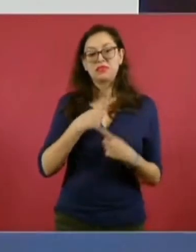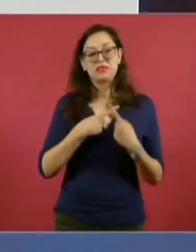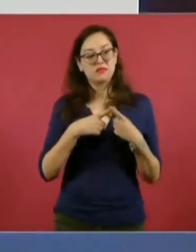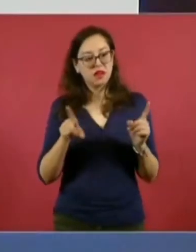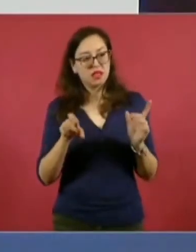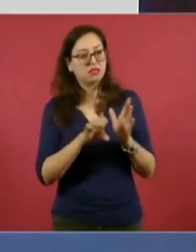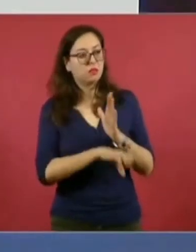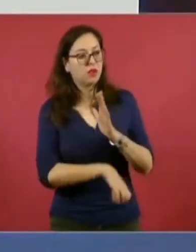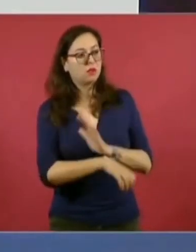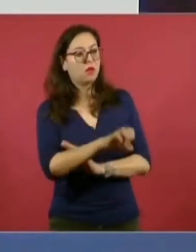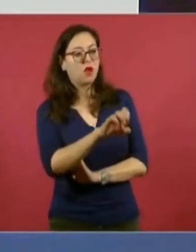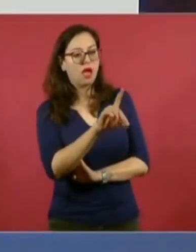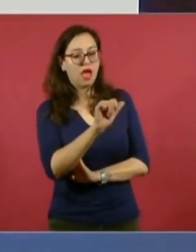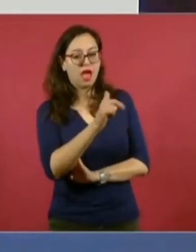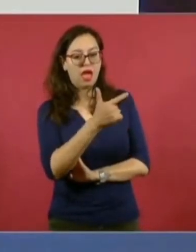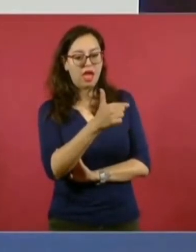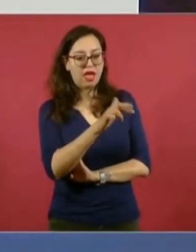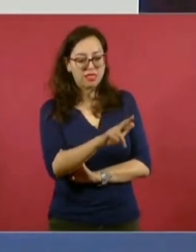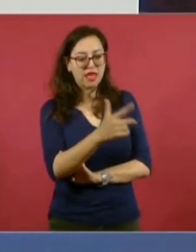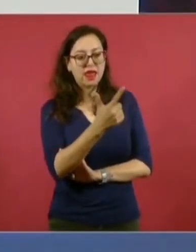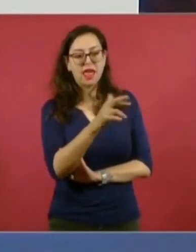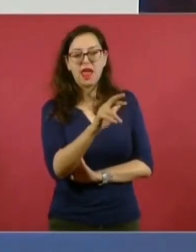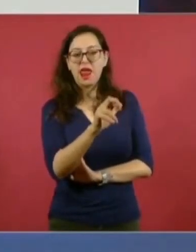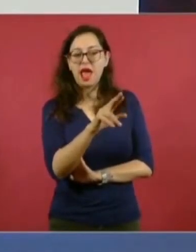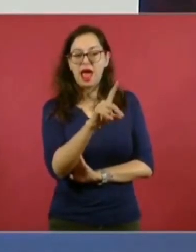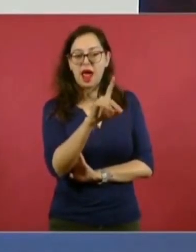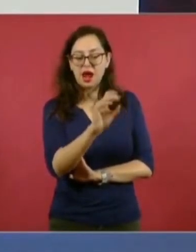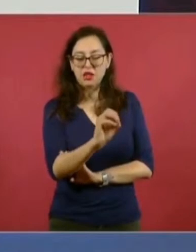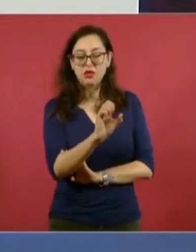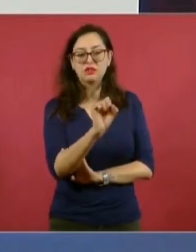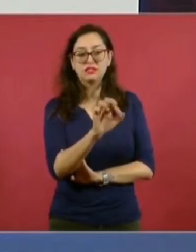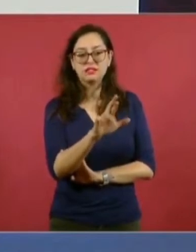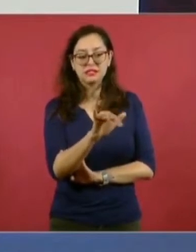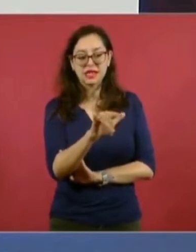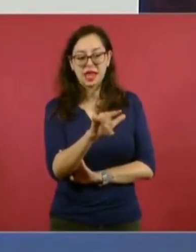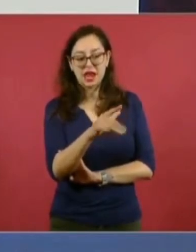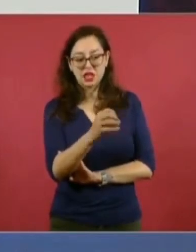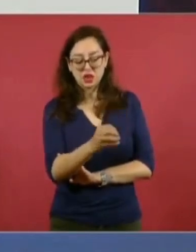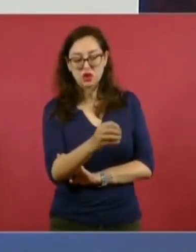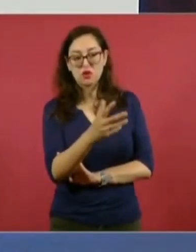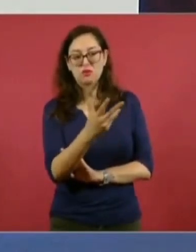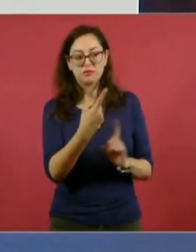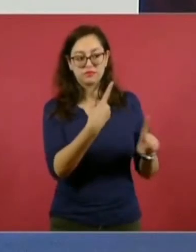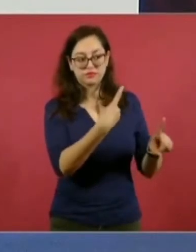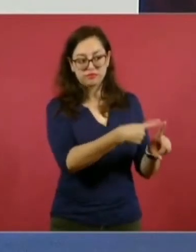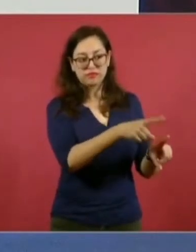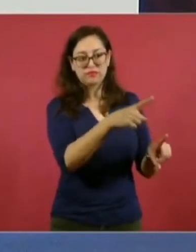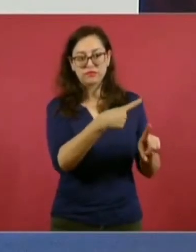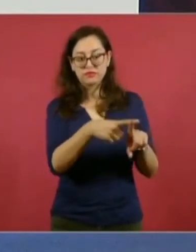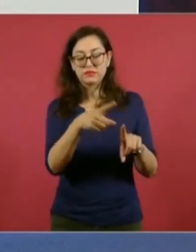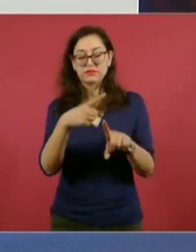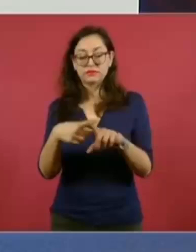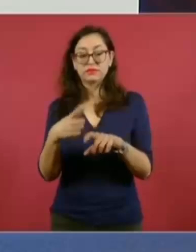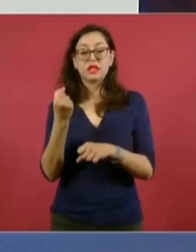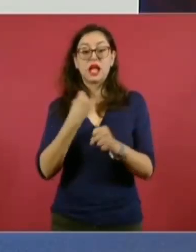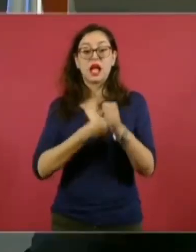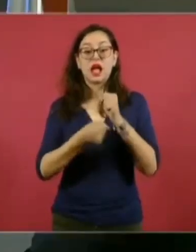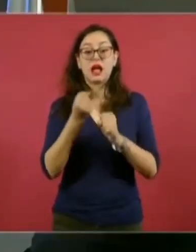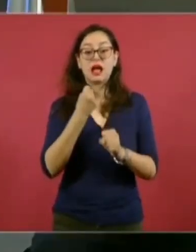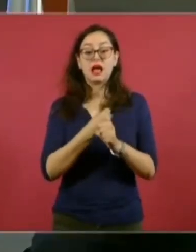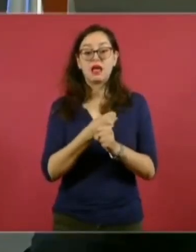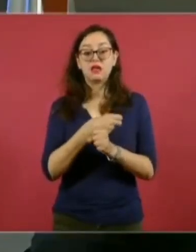Valdés Villarreal, Gerardo Álvarez Vázquez o Sergio Villarreal Barragán. En 2009,